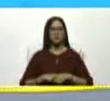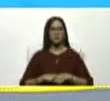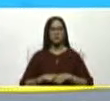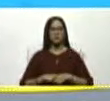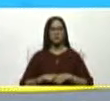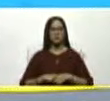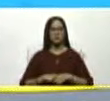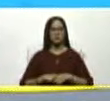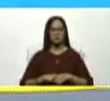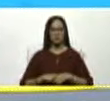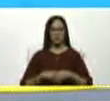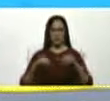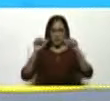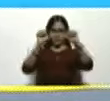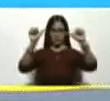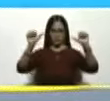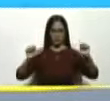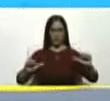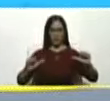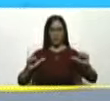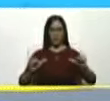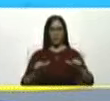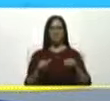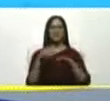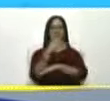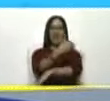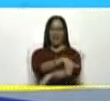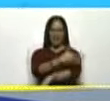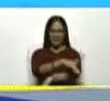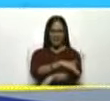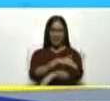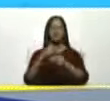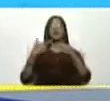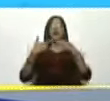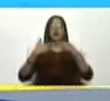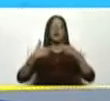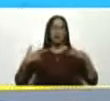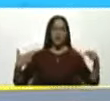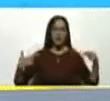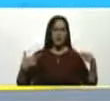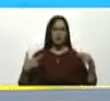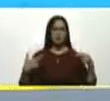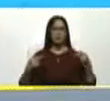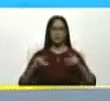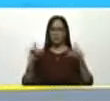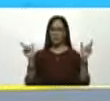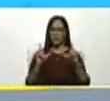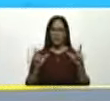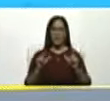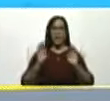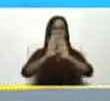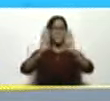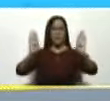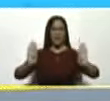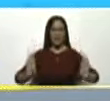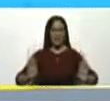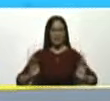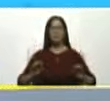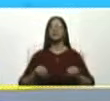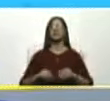El sistema es calles, redes, medios, paredes y radiobemba.